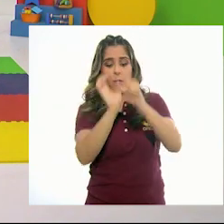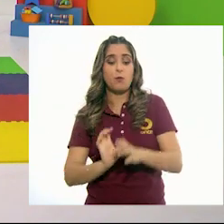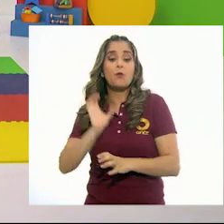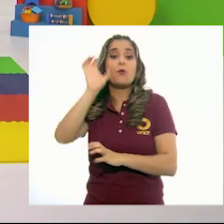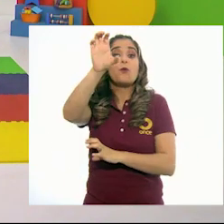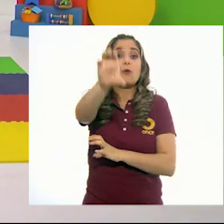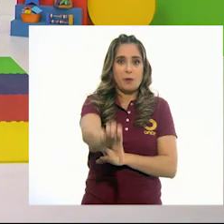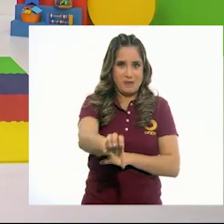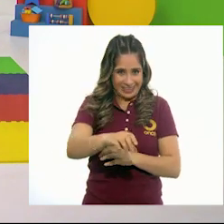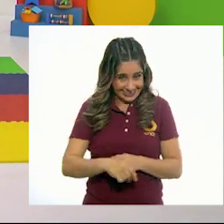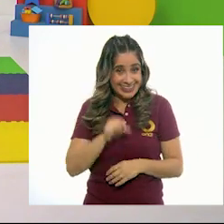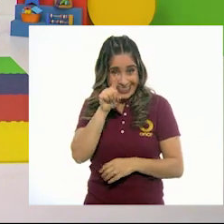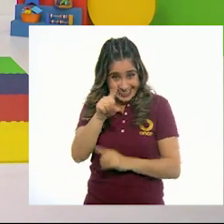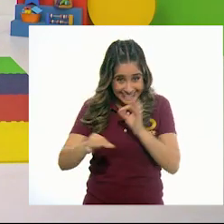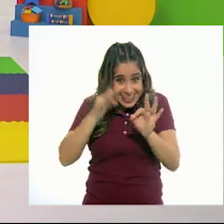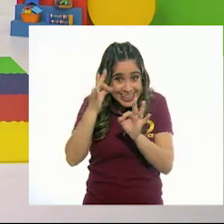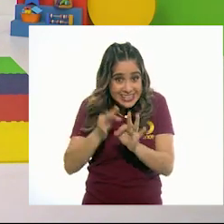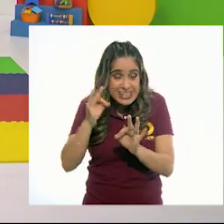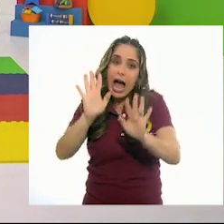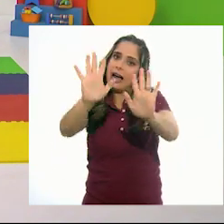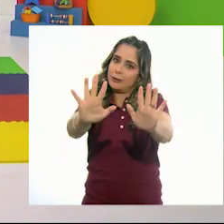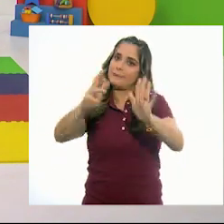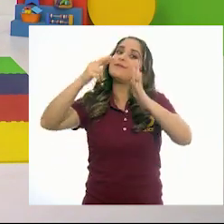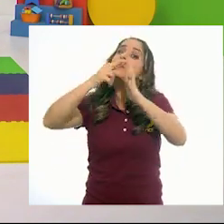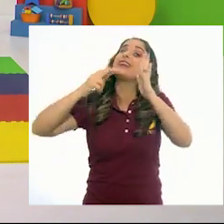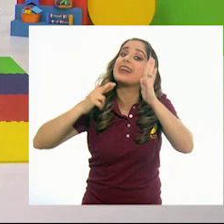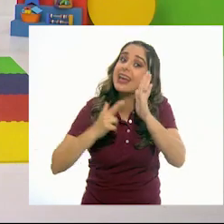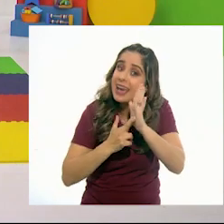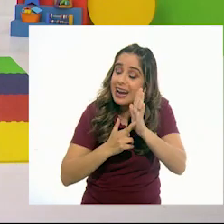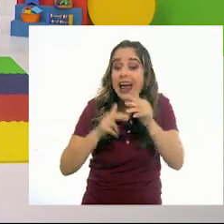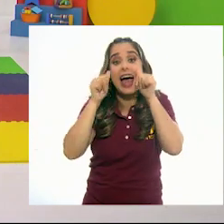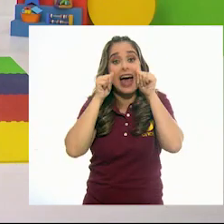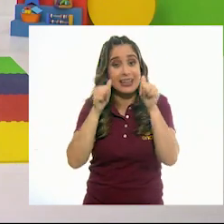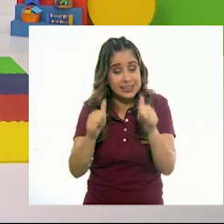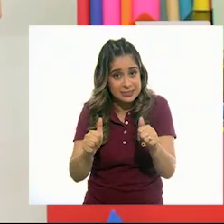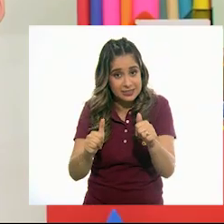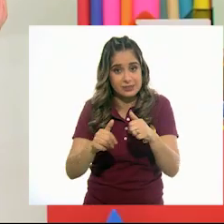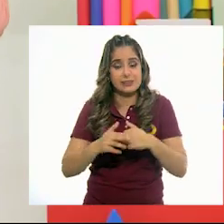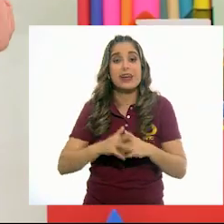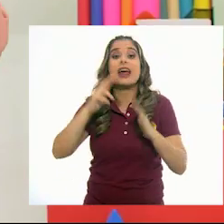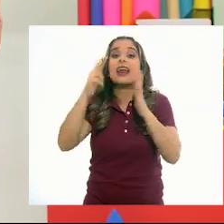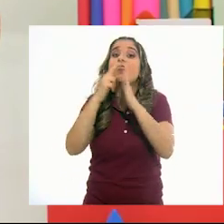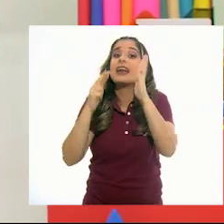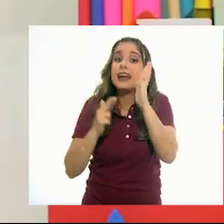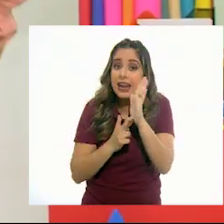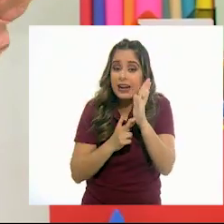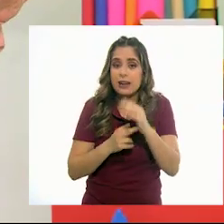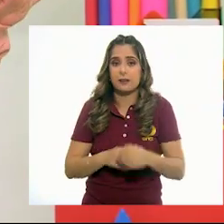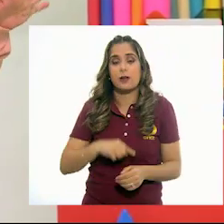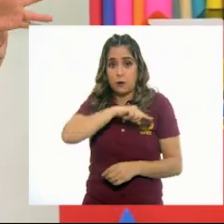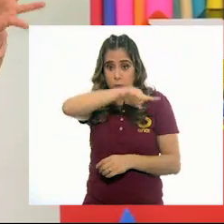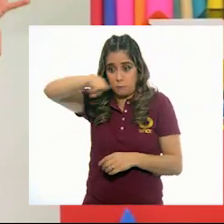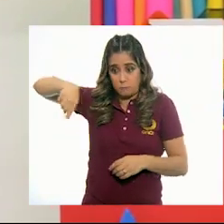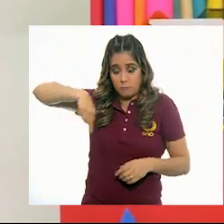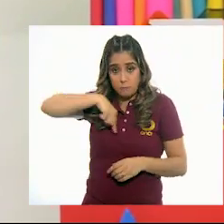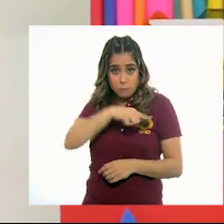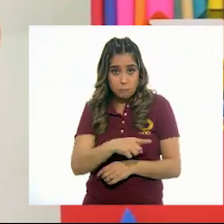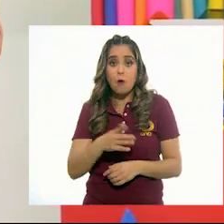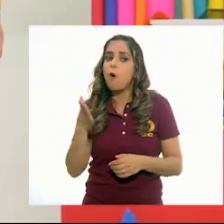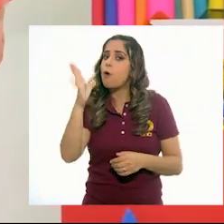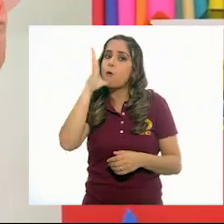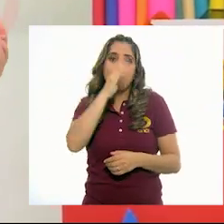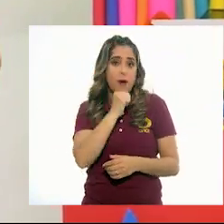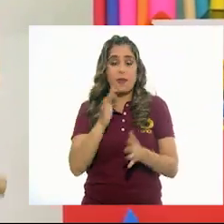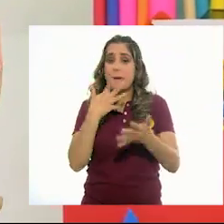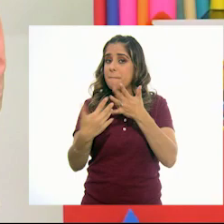Sohar? ¡Bien! ¡Regla! ¡Regla! ¡Oh! ¡Atención! ¡Recuerda! Regla. Los vikingos no pueden ocupar